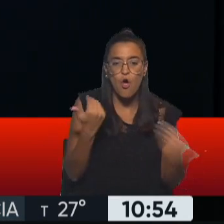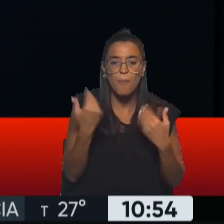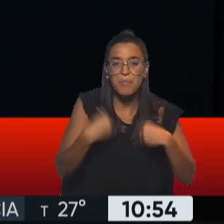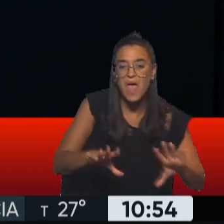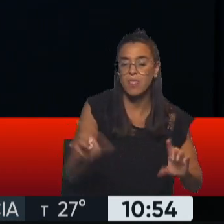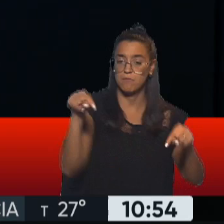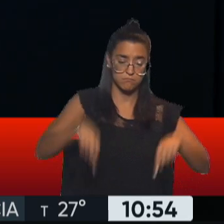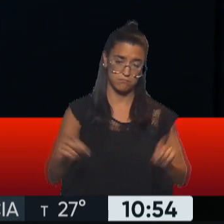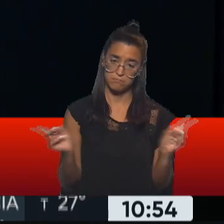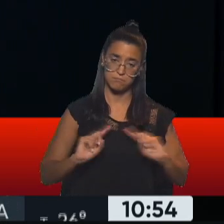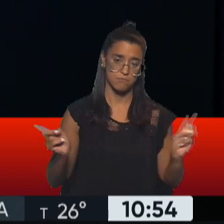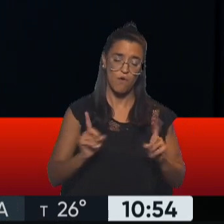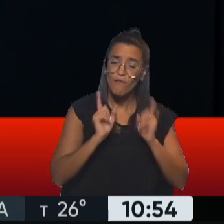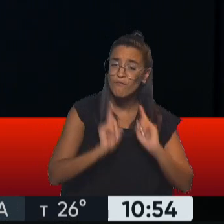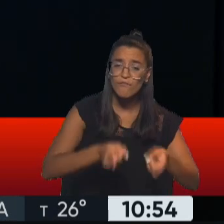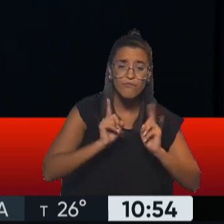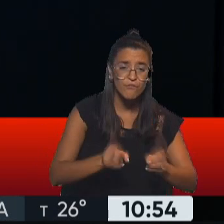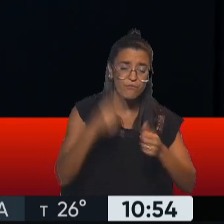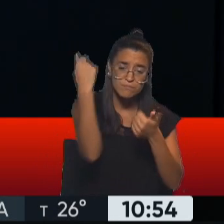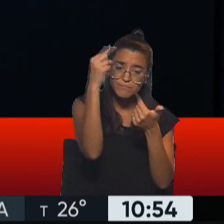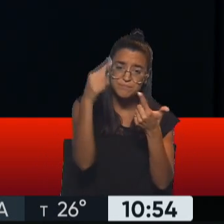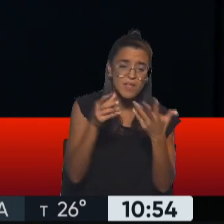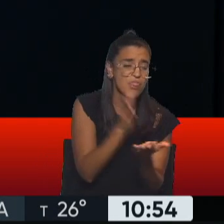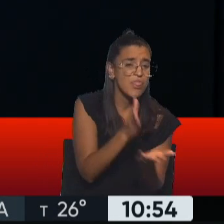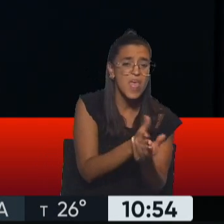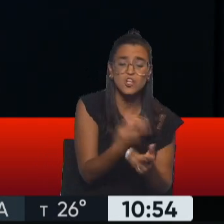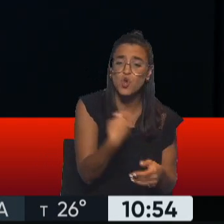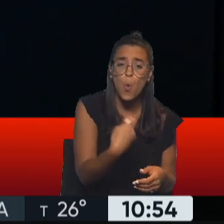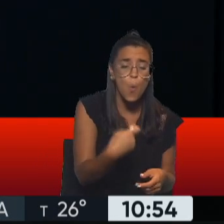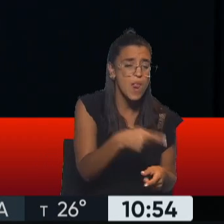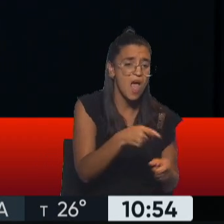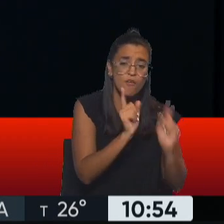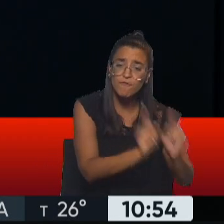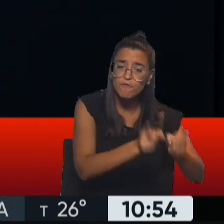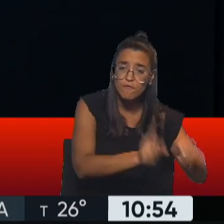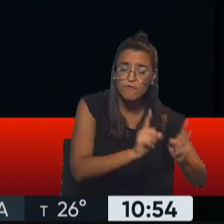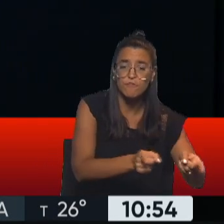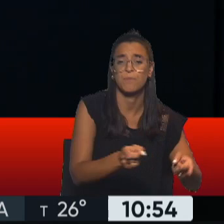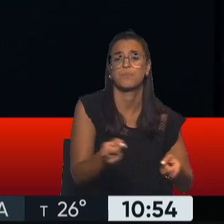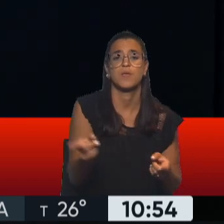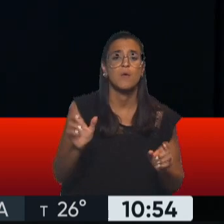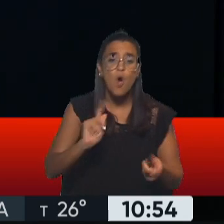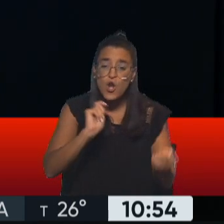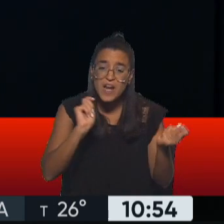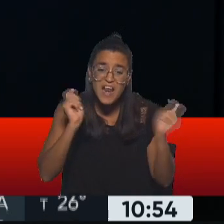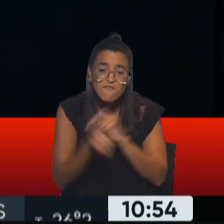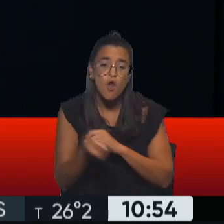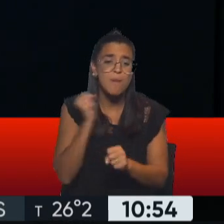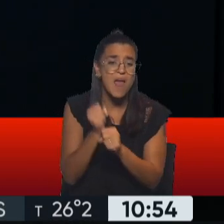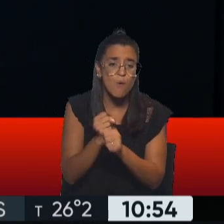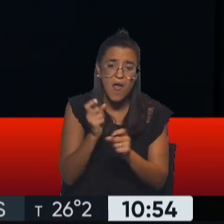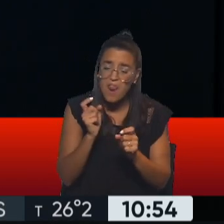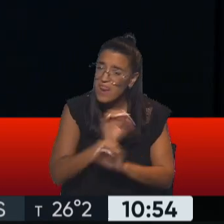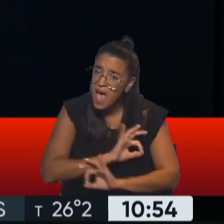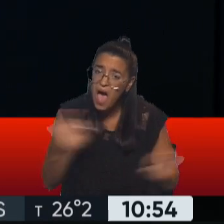Se mantendrán todos los derechos de nuestros jubilados y jubiladas, No hay ninguna reforma laboral, no hay